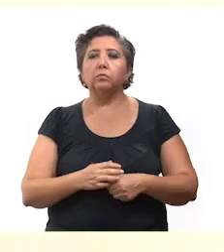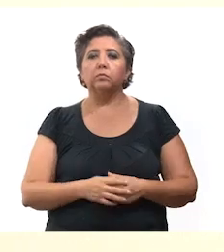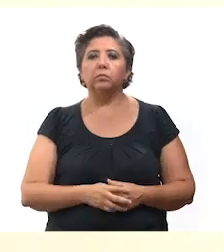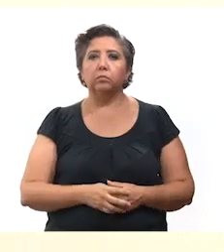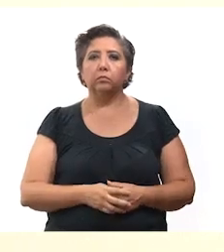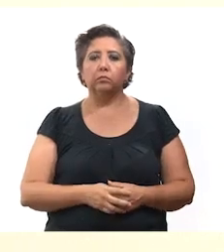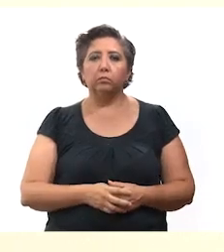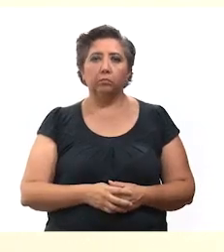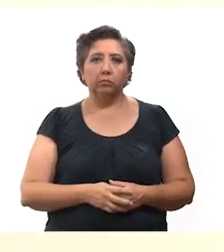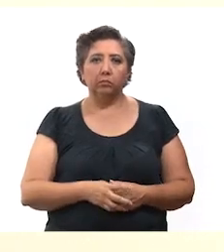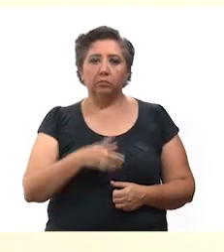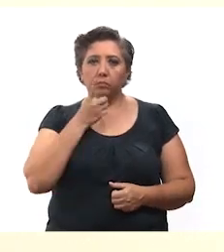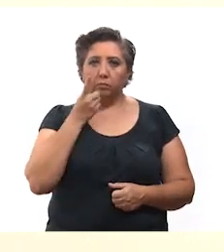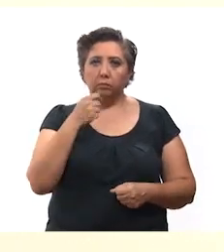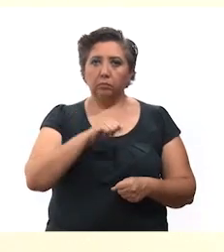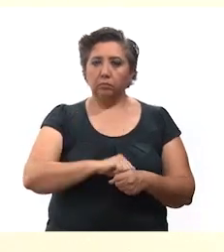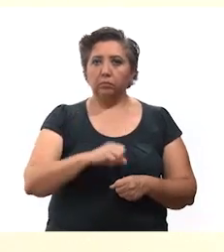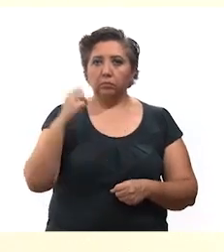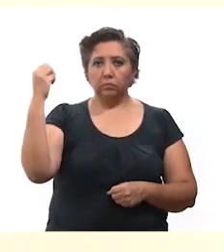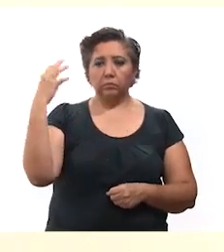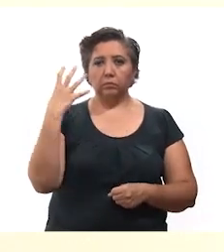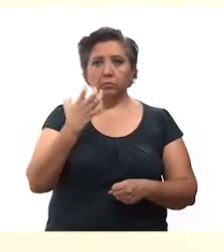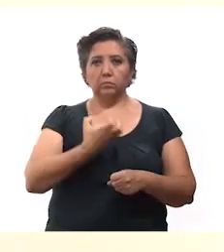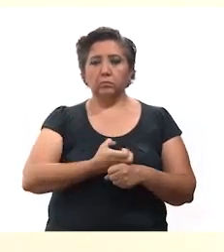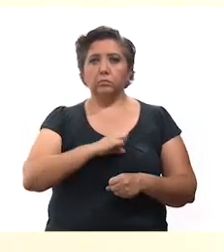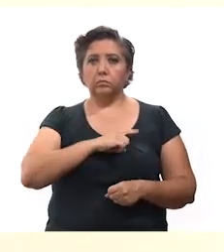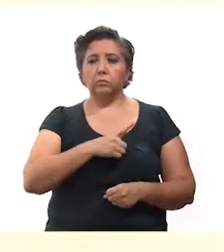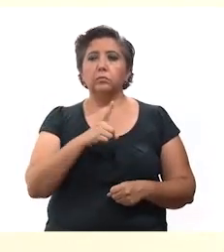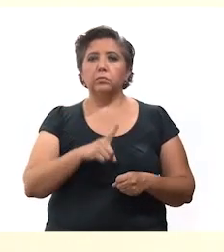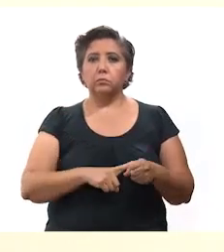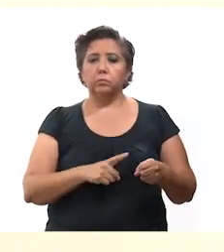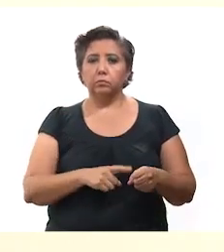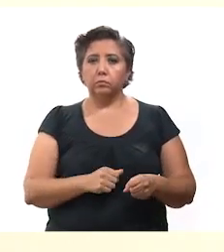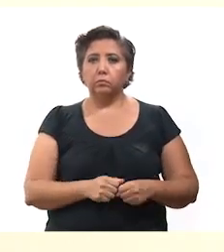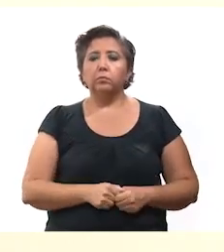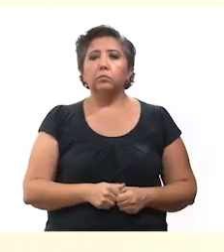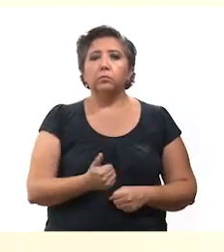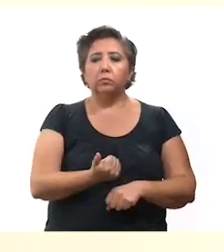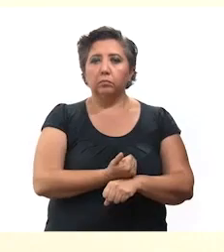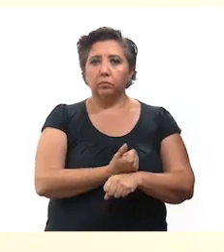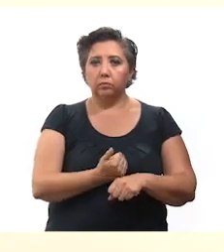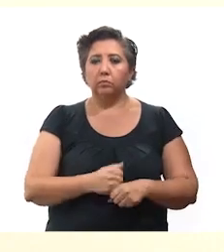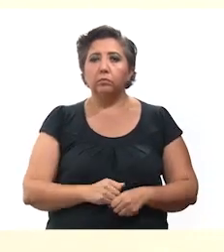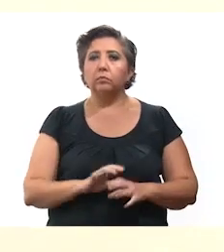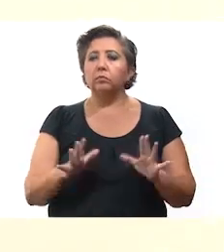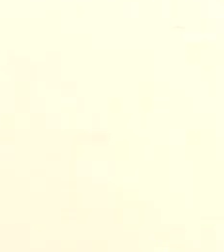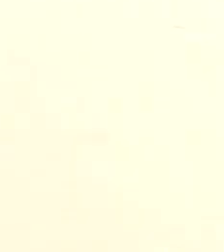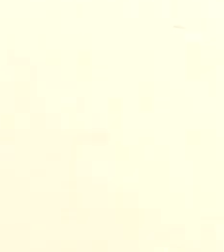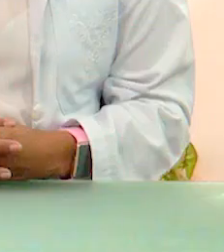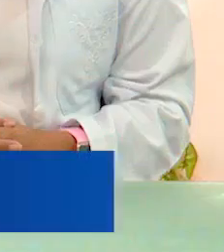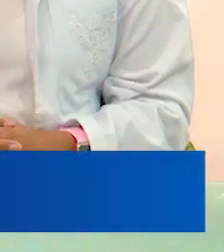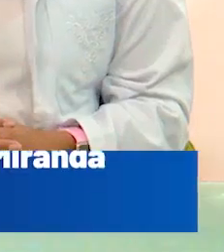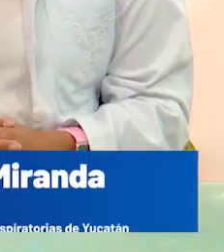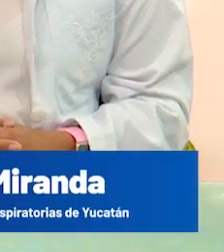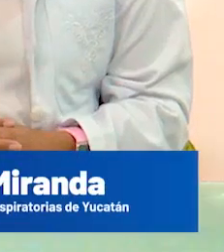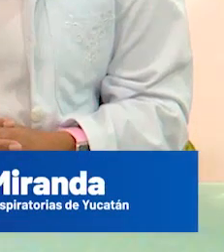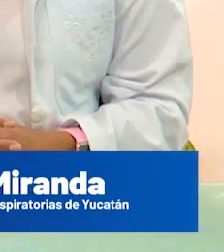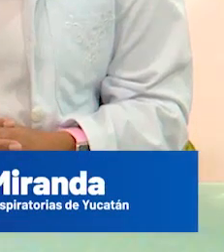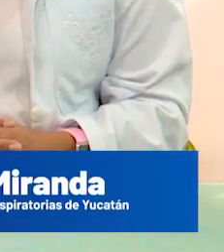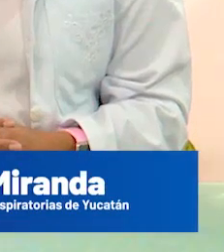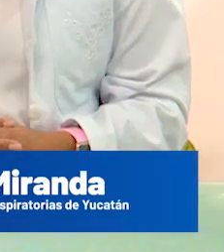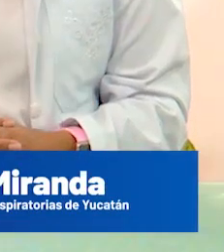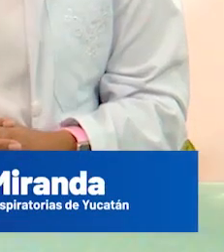107 años. Los indicadores semanales del Semáforo Estatal de Salud marcan color amarillo. Este es el informe del día de hoy,